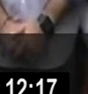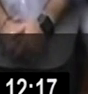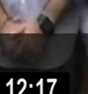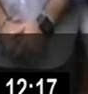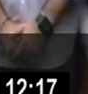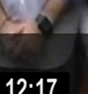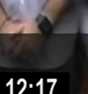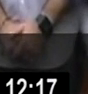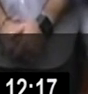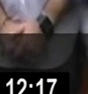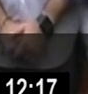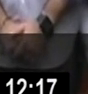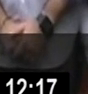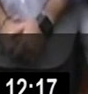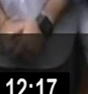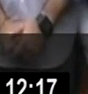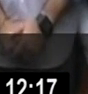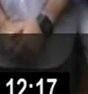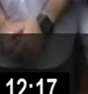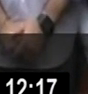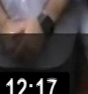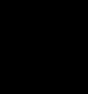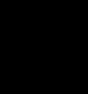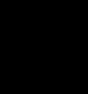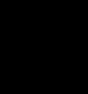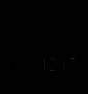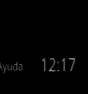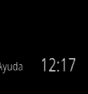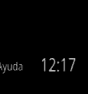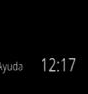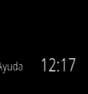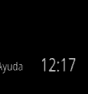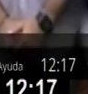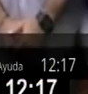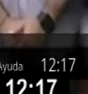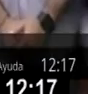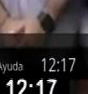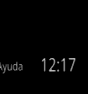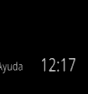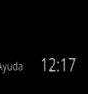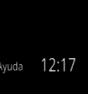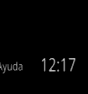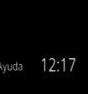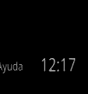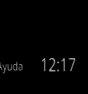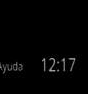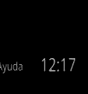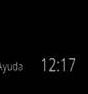algo, no ha sido a través de... no va a ser...